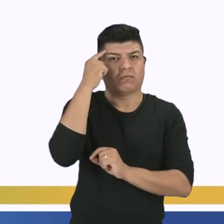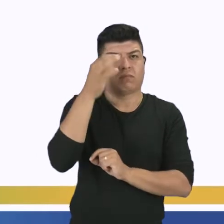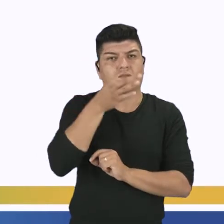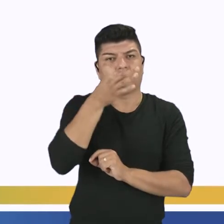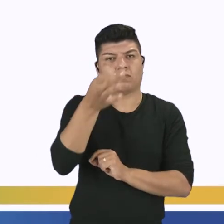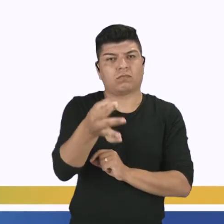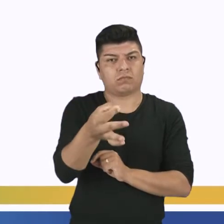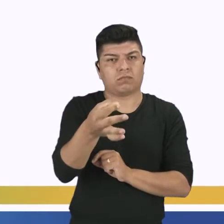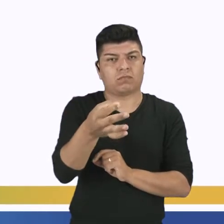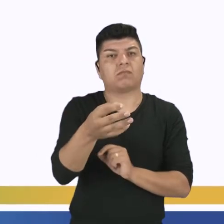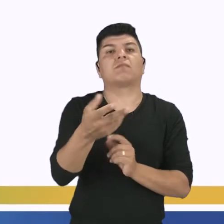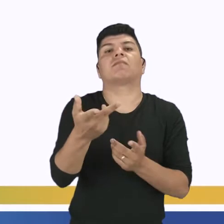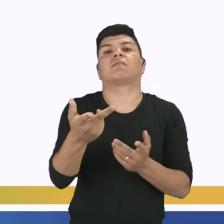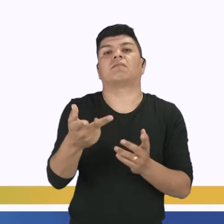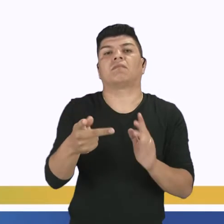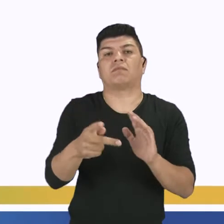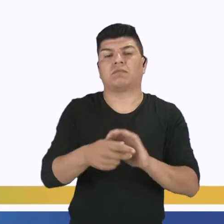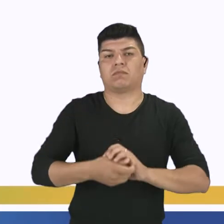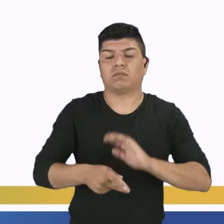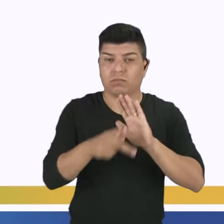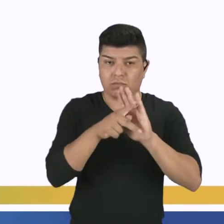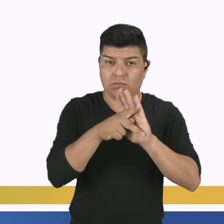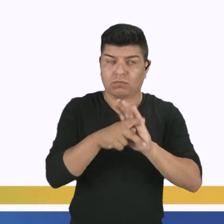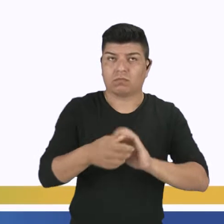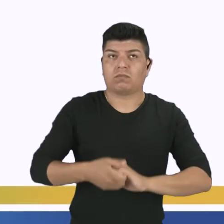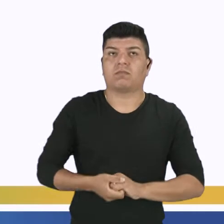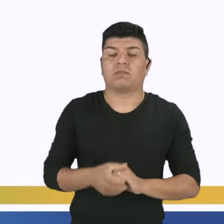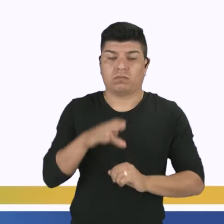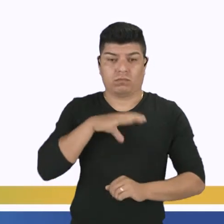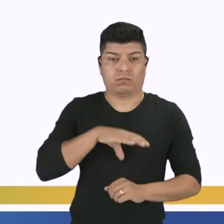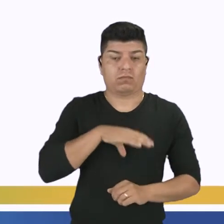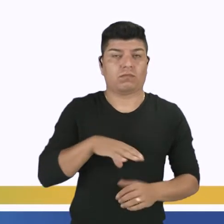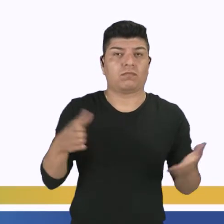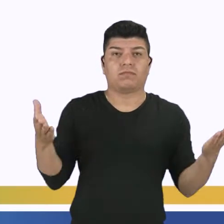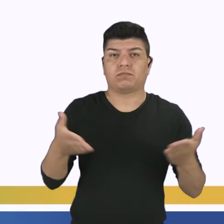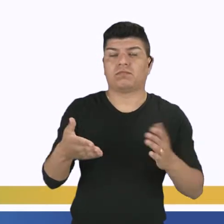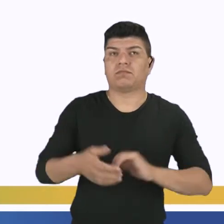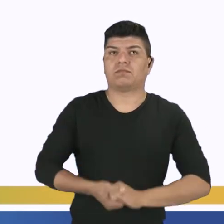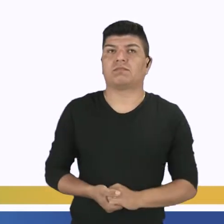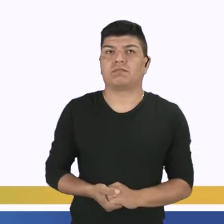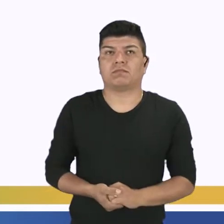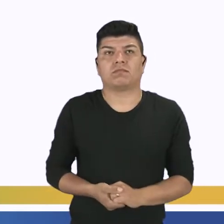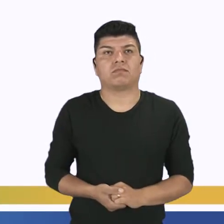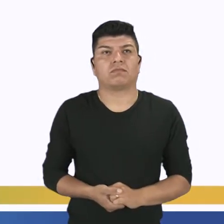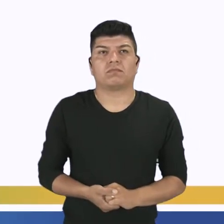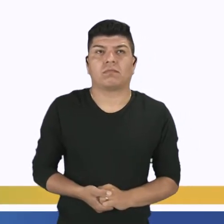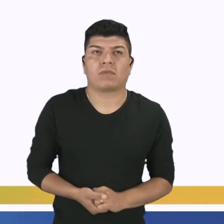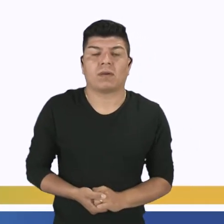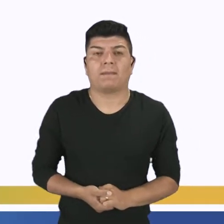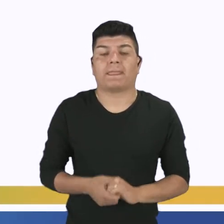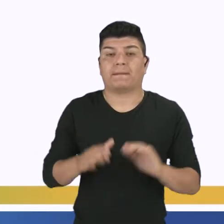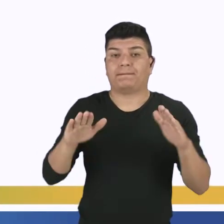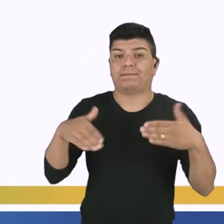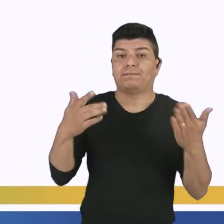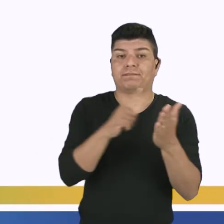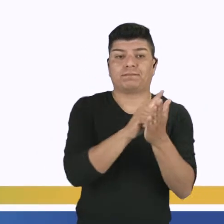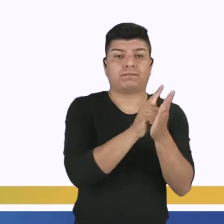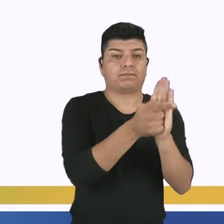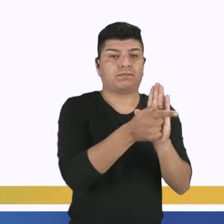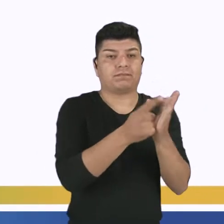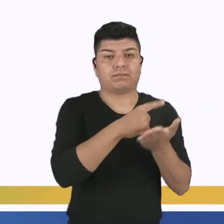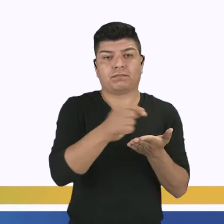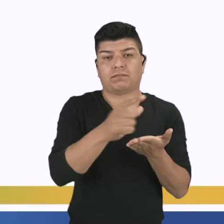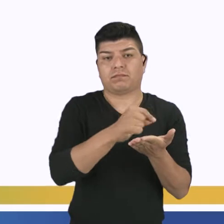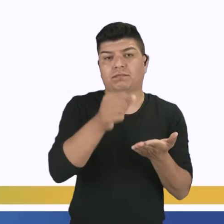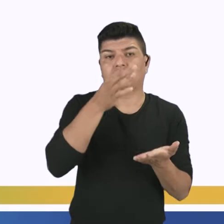opine sobre la mesma. Vamos para o português? Então, qual é o gênero do artigo de